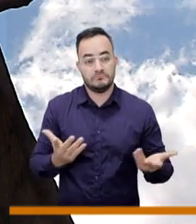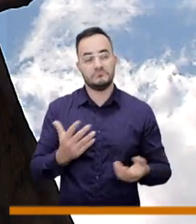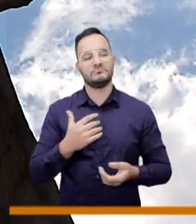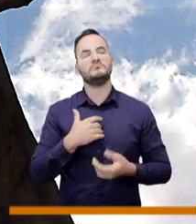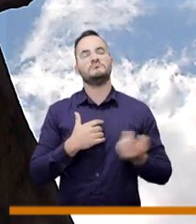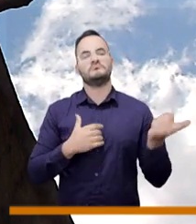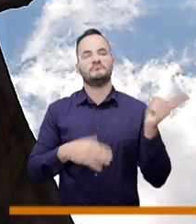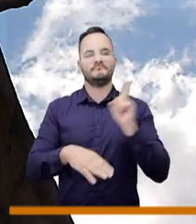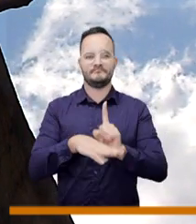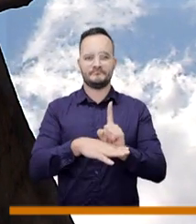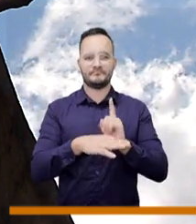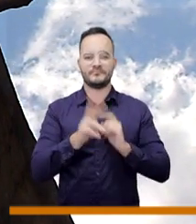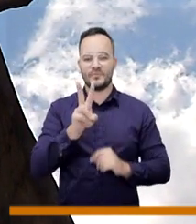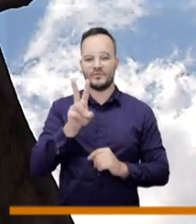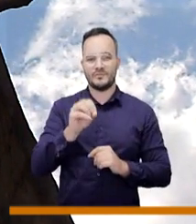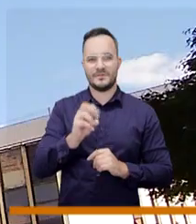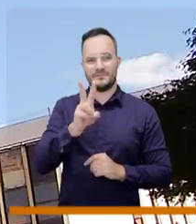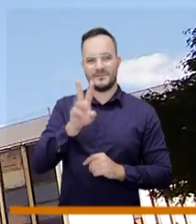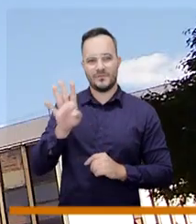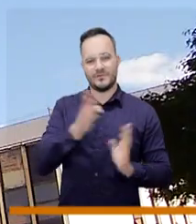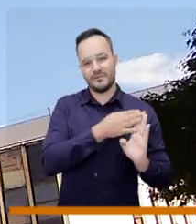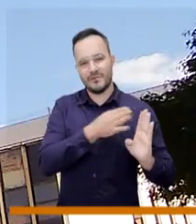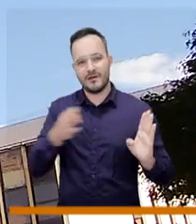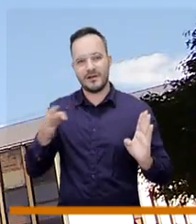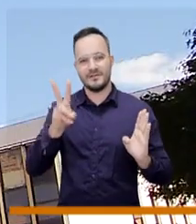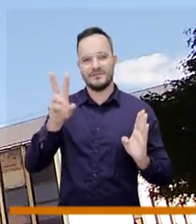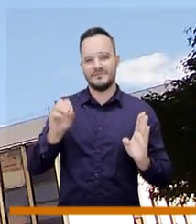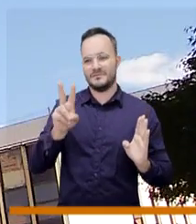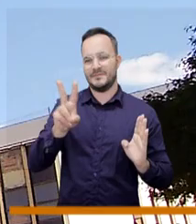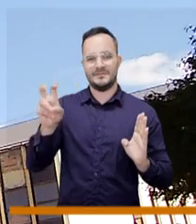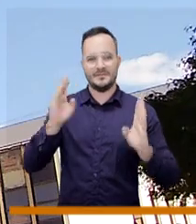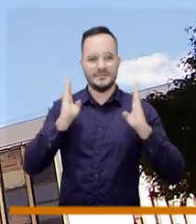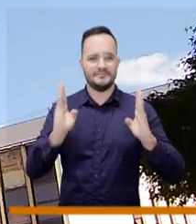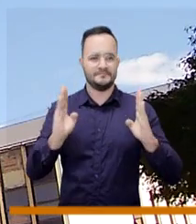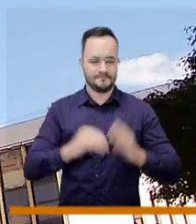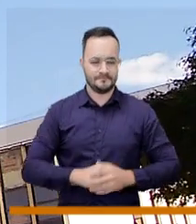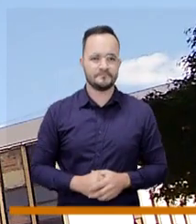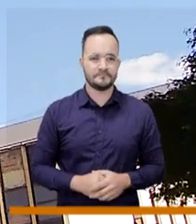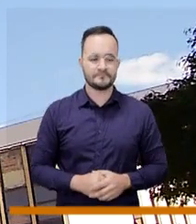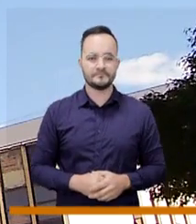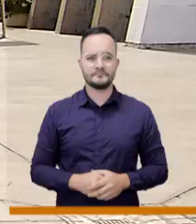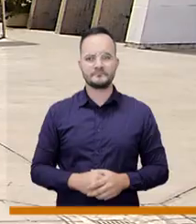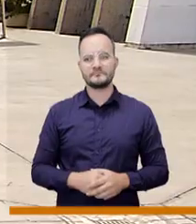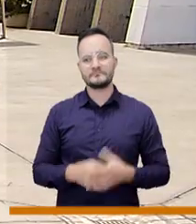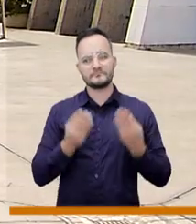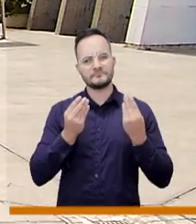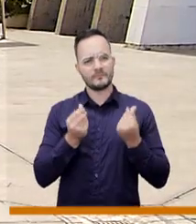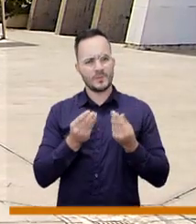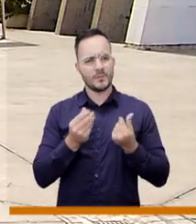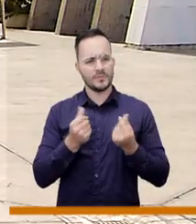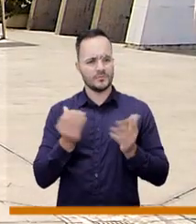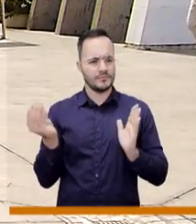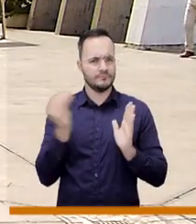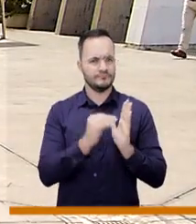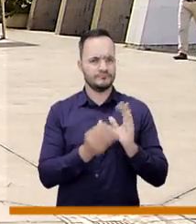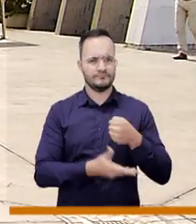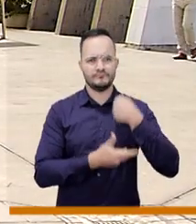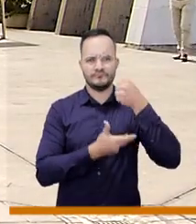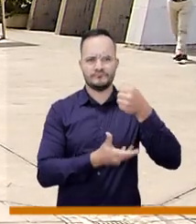o alcaldesa que sea elegida para el periodo 24-27. Este